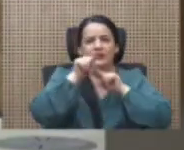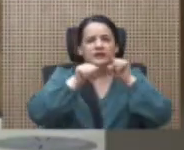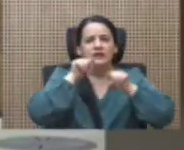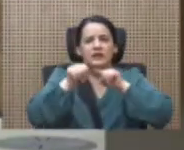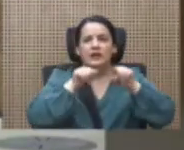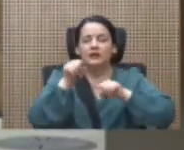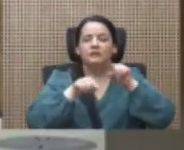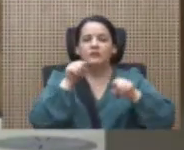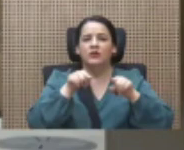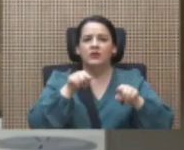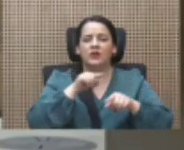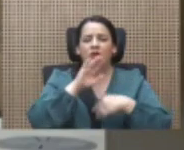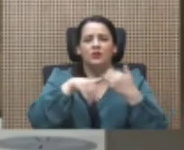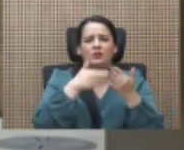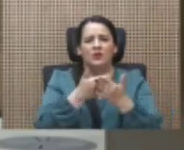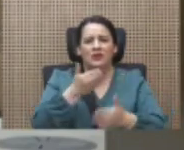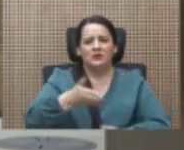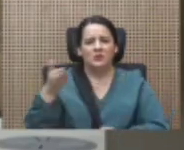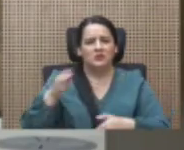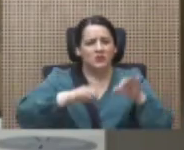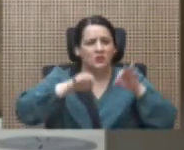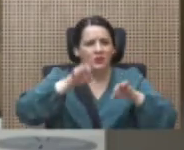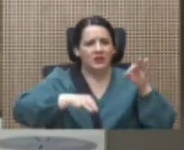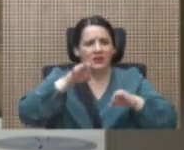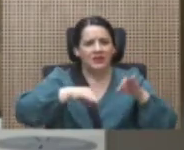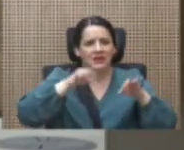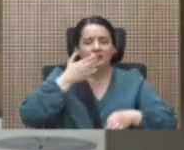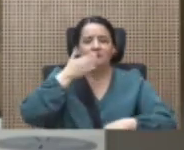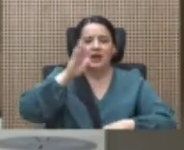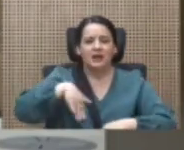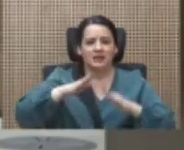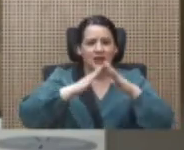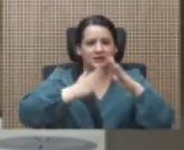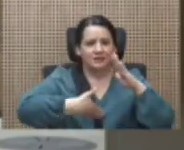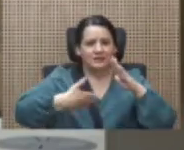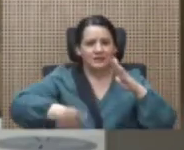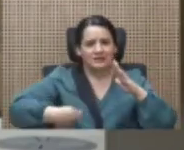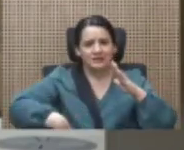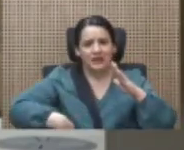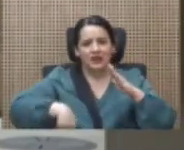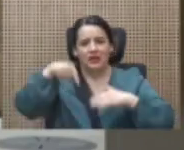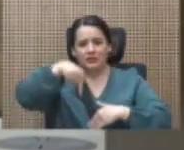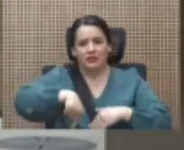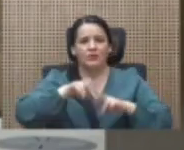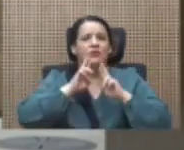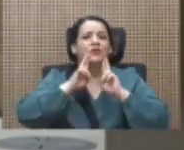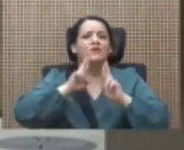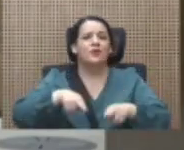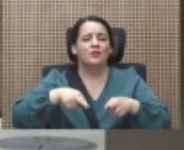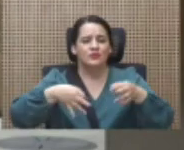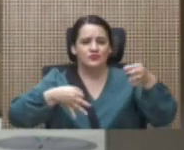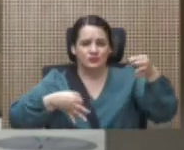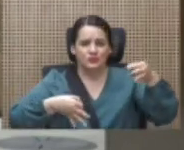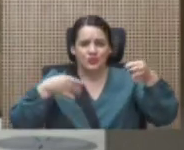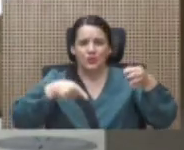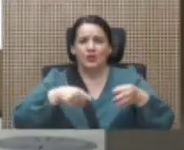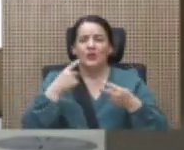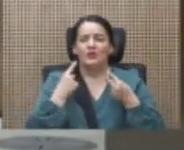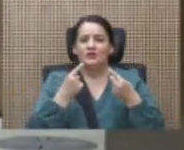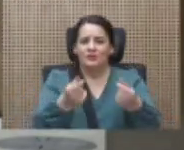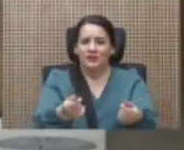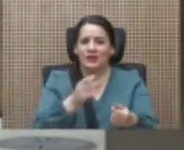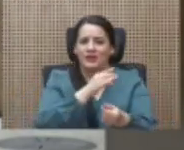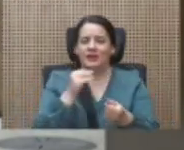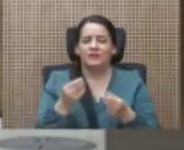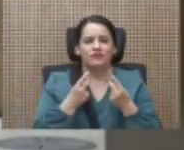chambonada jurídicas de casa presidencial cuando aquí en una resolución Exprés y una resolución